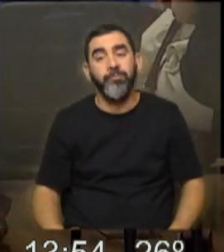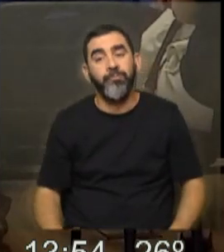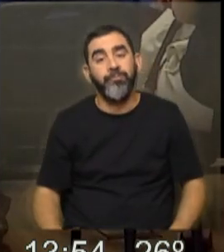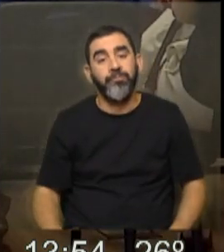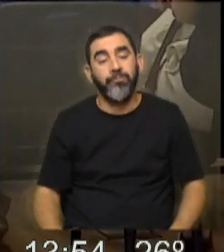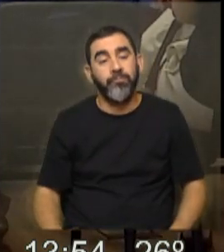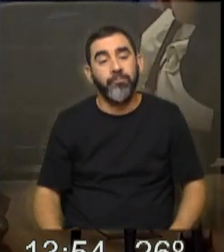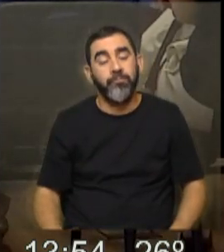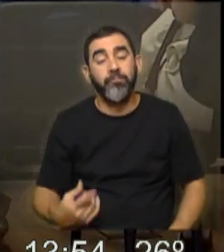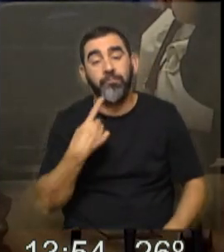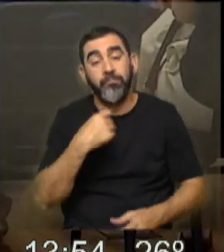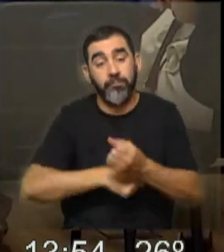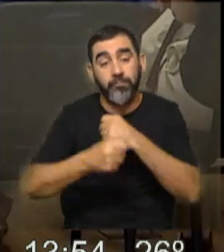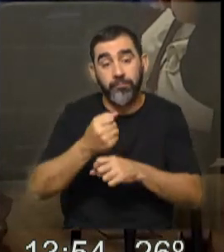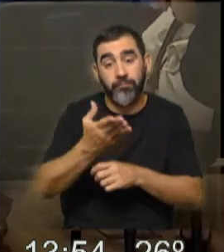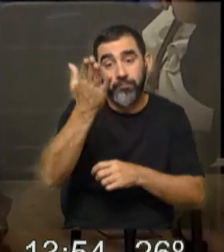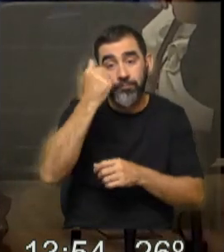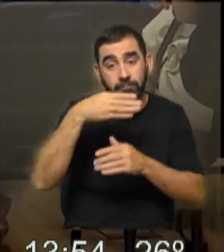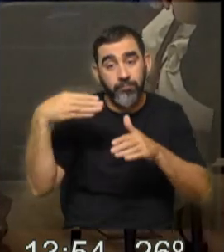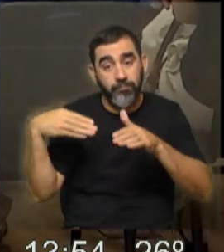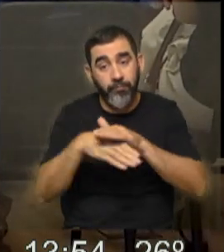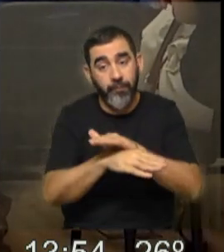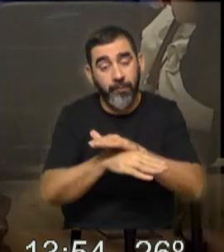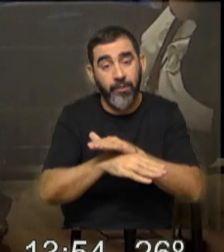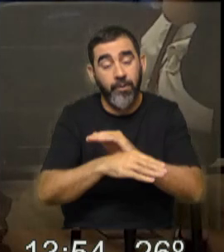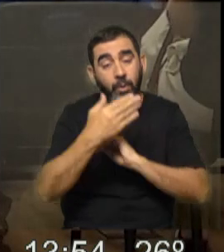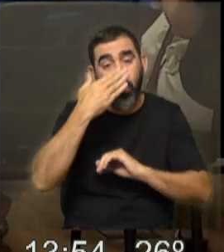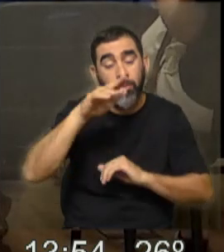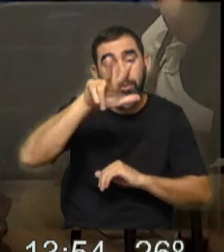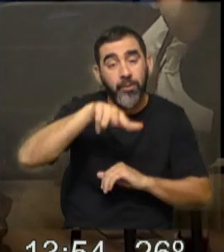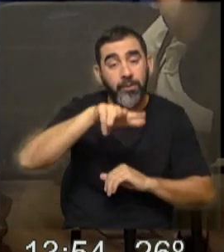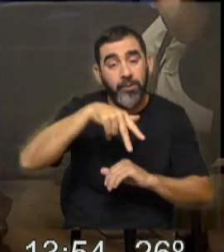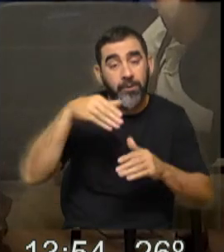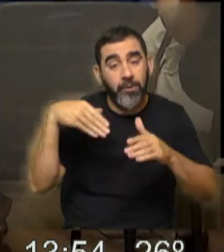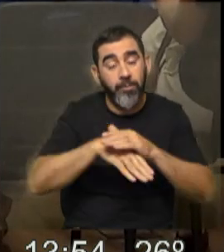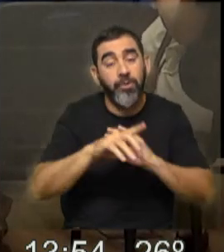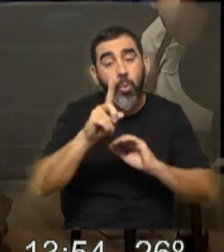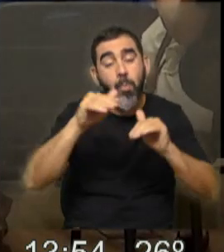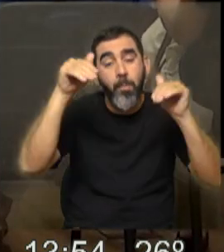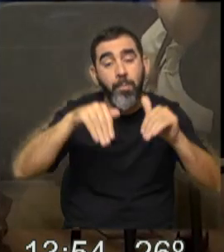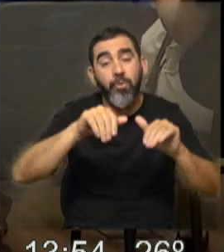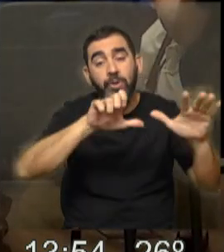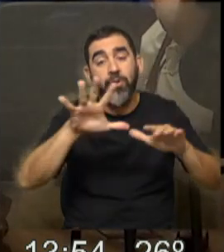Viera destacaba que el año pasado ingresaron en este último trimestre al país